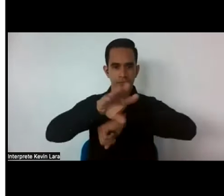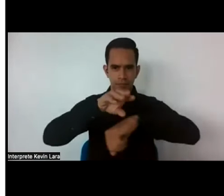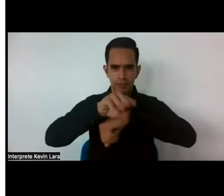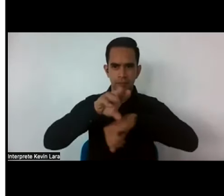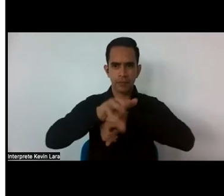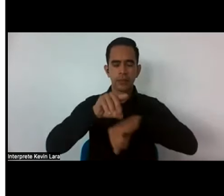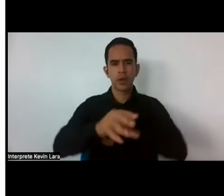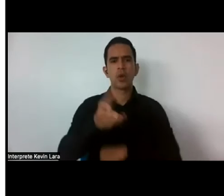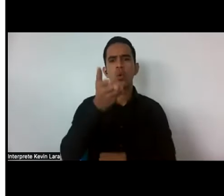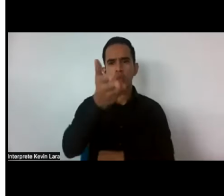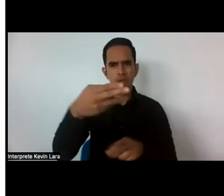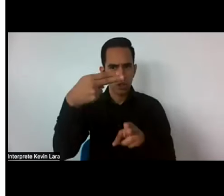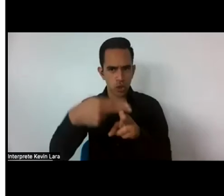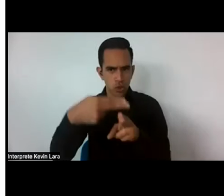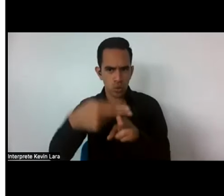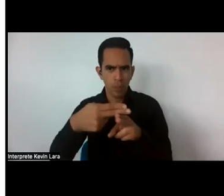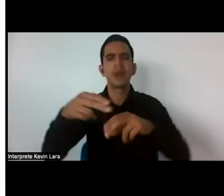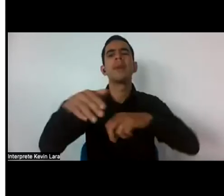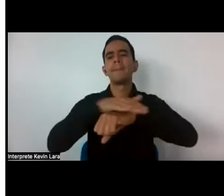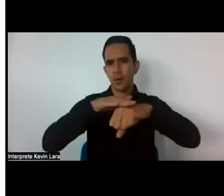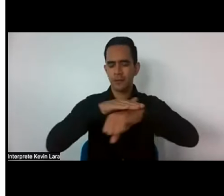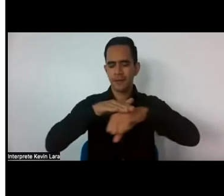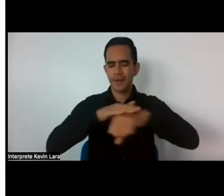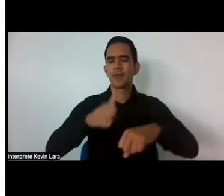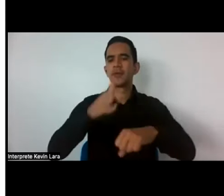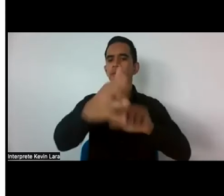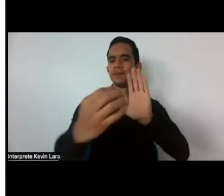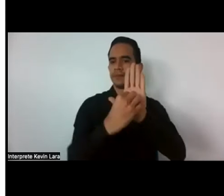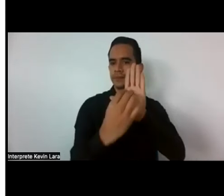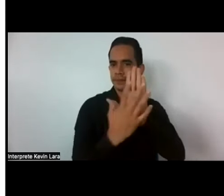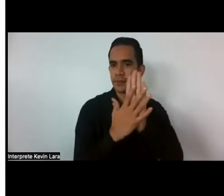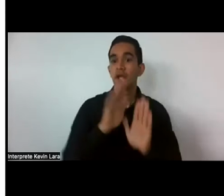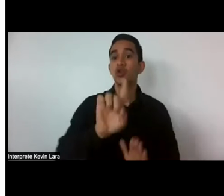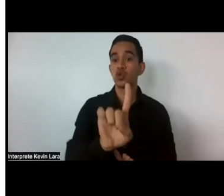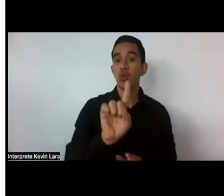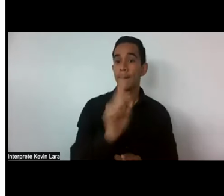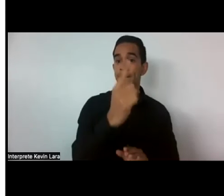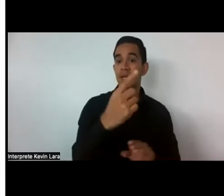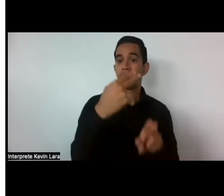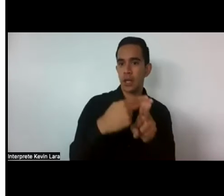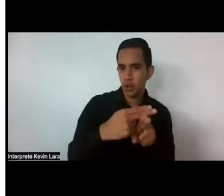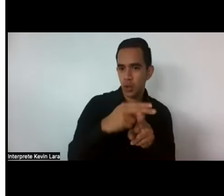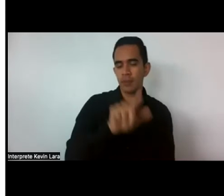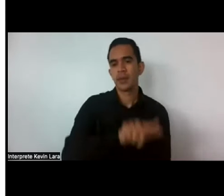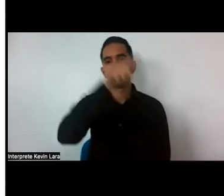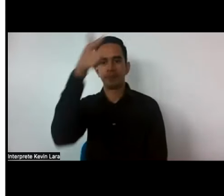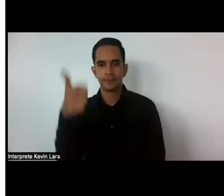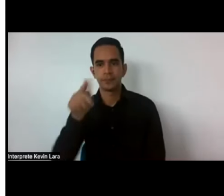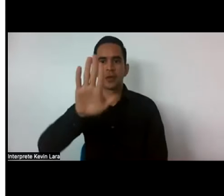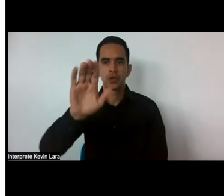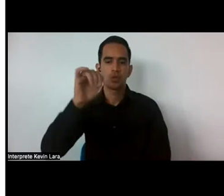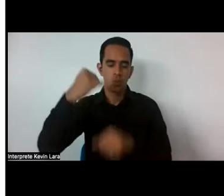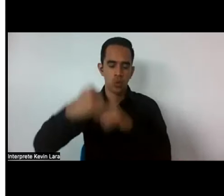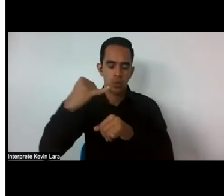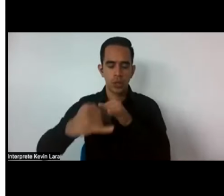nombre y apellido en cada uno de sus usuarios, presentarse a través del chat con su nombre,